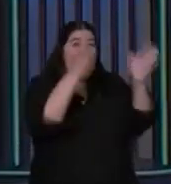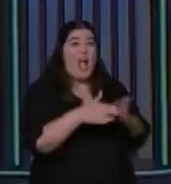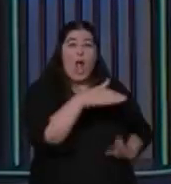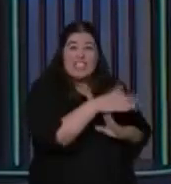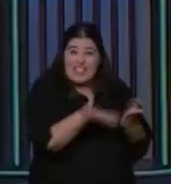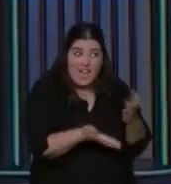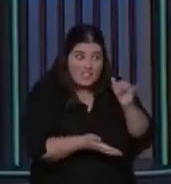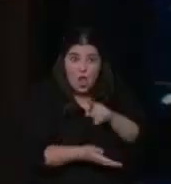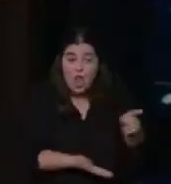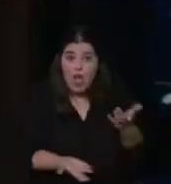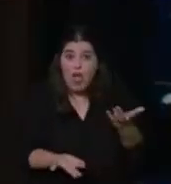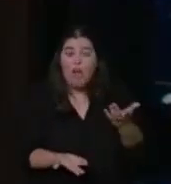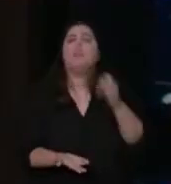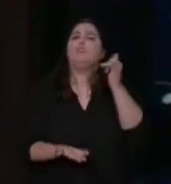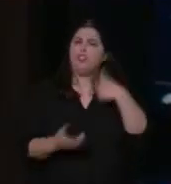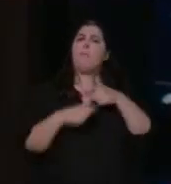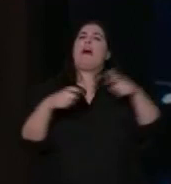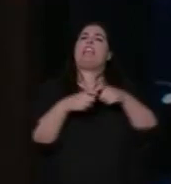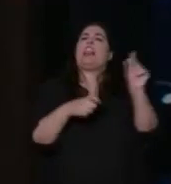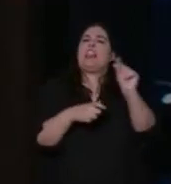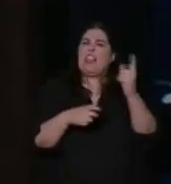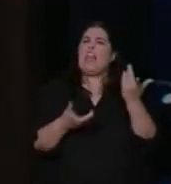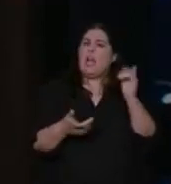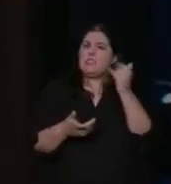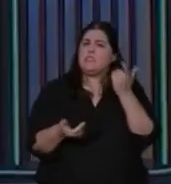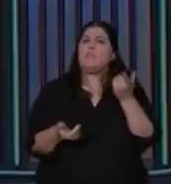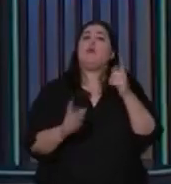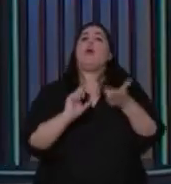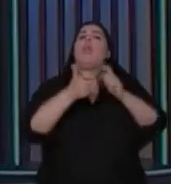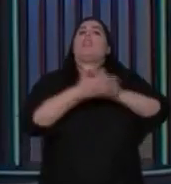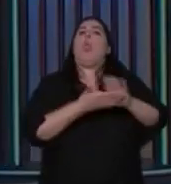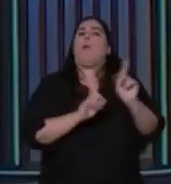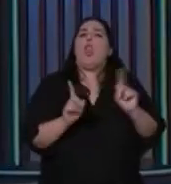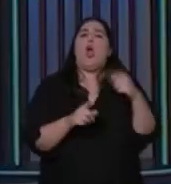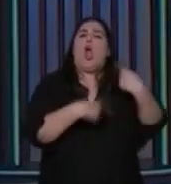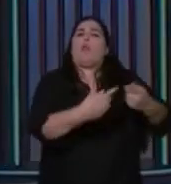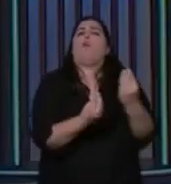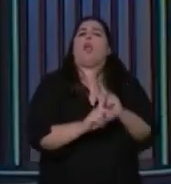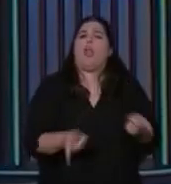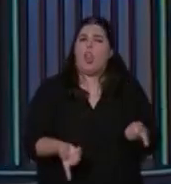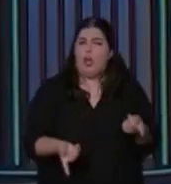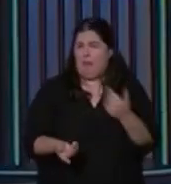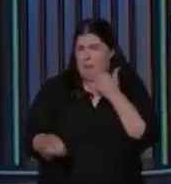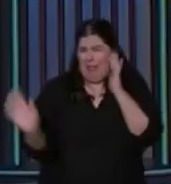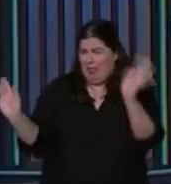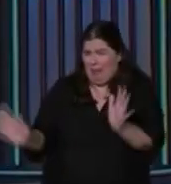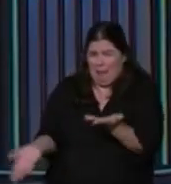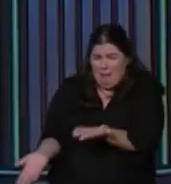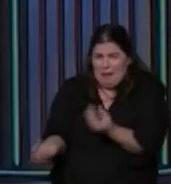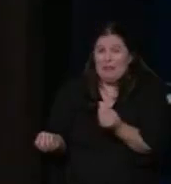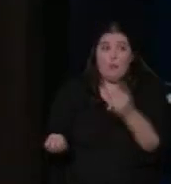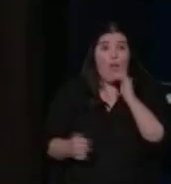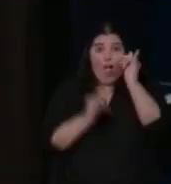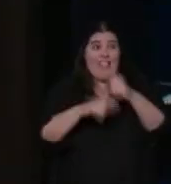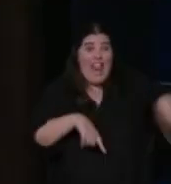en el Banco Central, sí o no? Sí, hice una pasantía, para eso no hubo que hacer... ¿Y por qué no te la renovaron? ¿Qué tiene que ver, digamos? O sea, ¿por yo qué me no te la renovaron? Cosa. Contale a